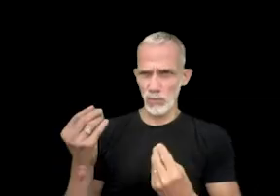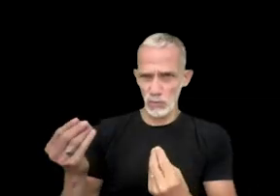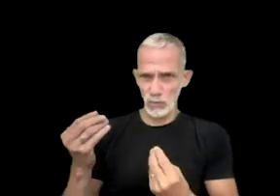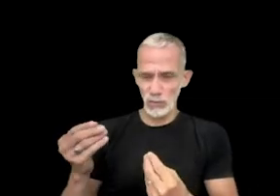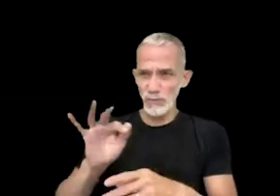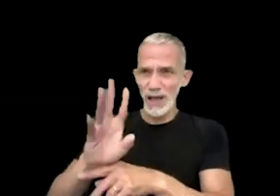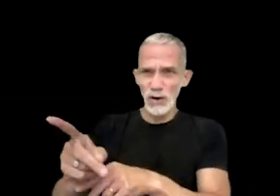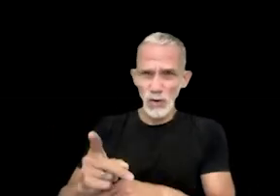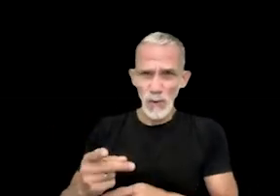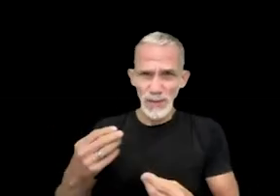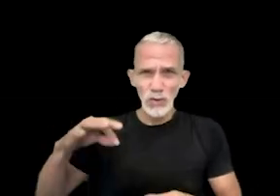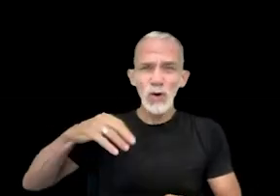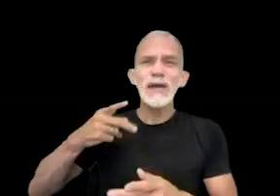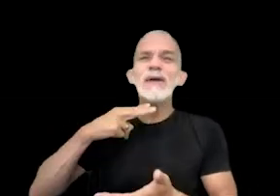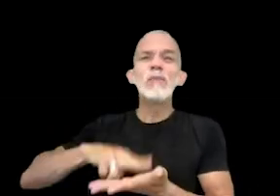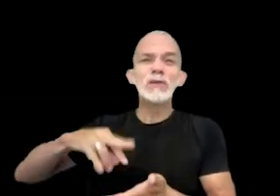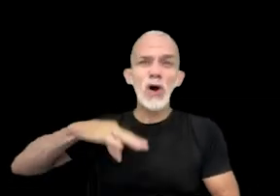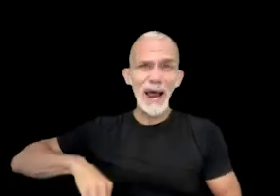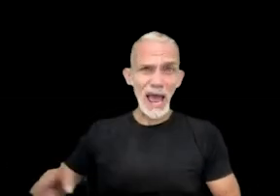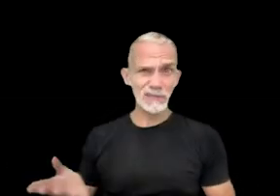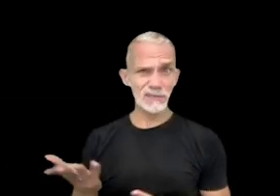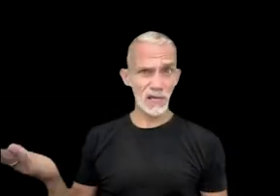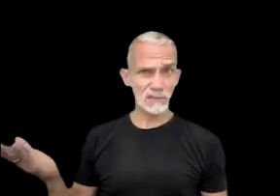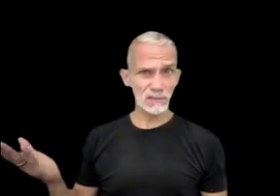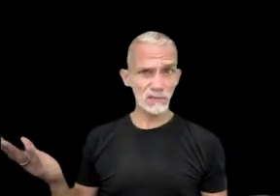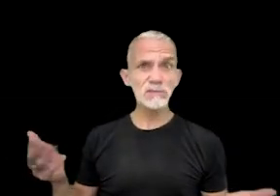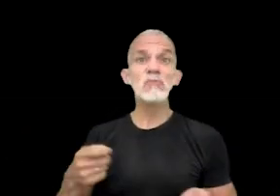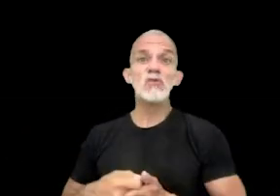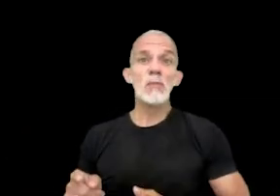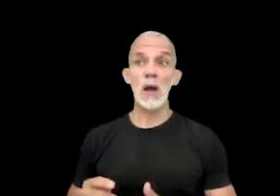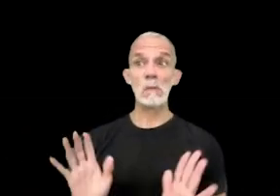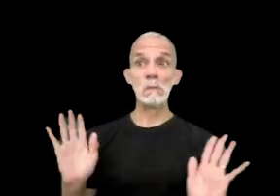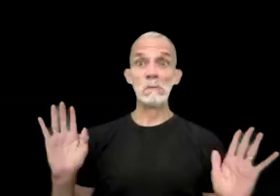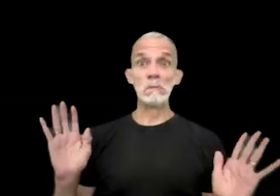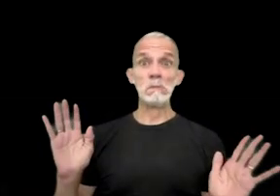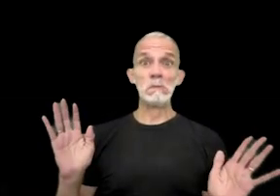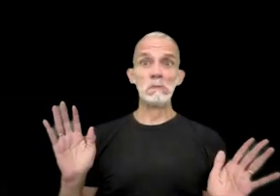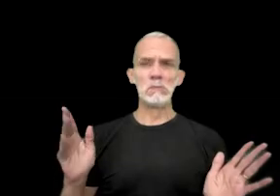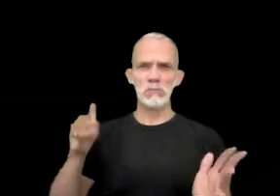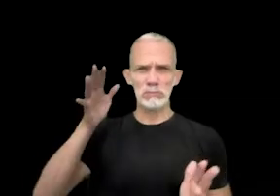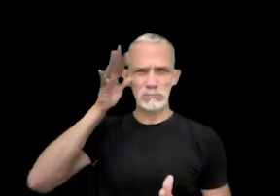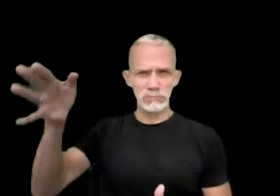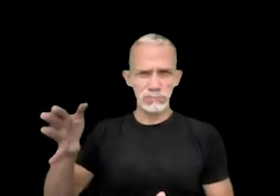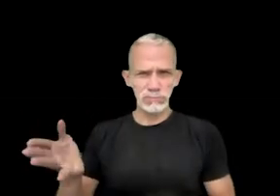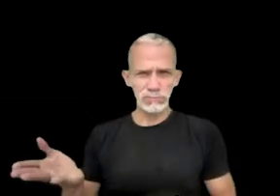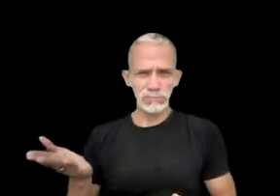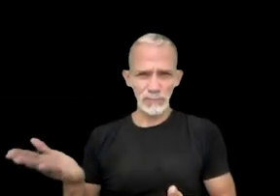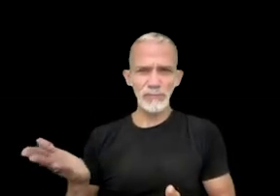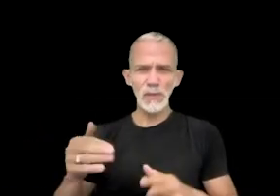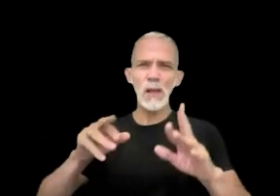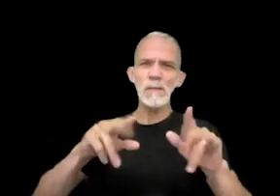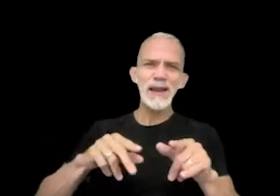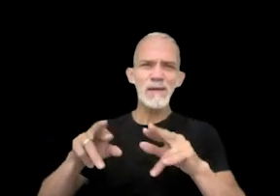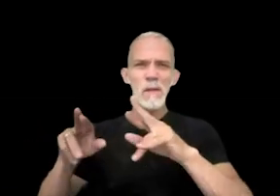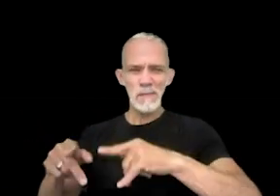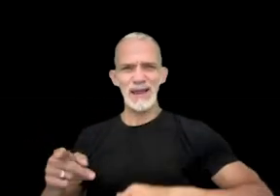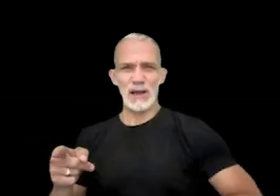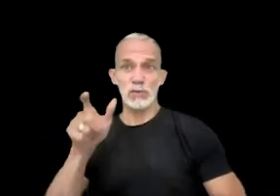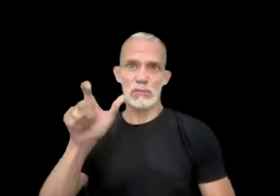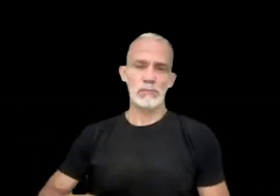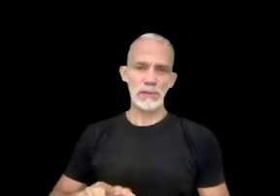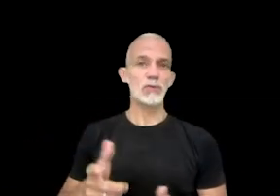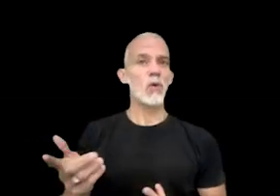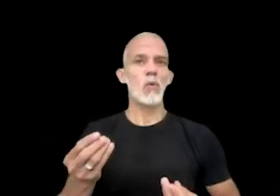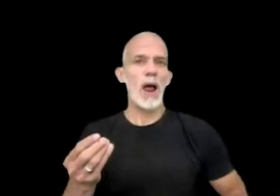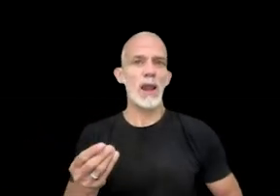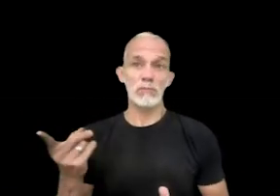está robando ganancias. ¿Mm? Y entonces la realidad económica supera a ese tipo de cuestiones. Eso es una, ¿y qué hecho imponible?